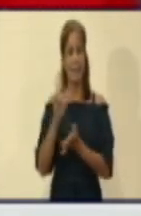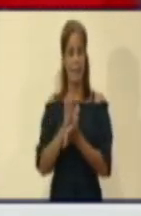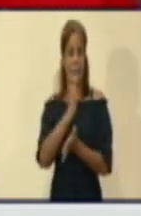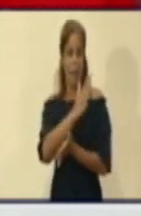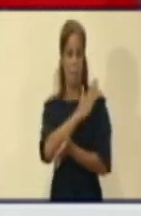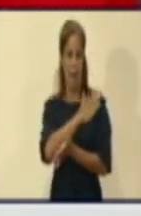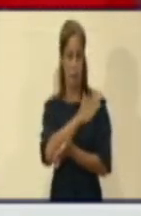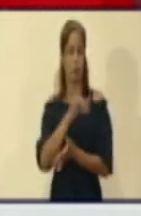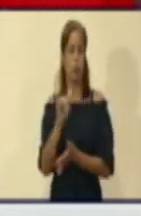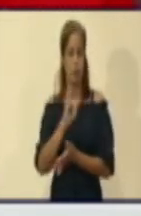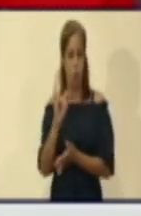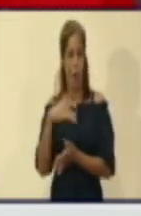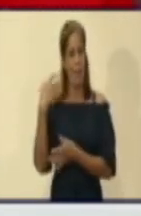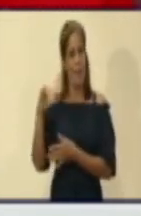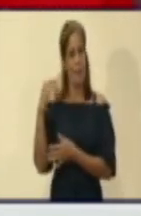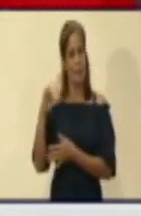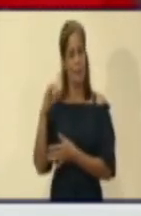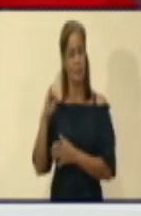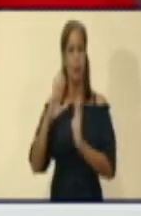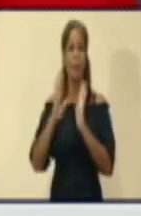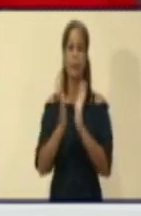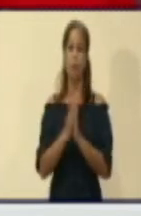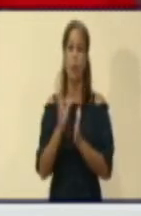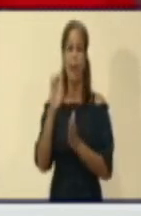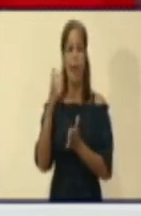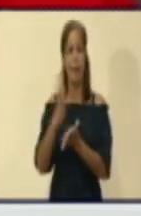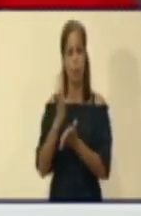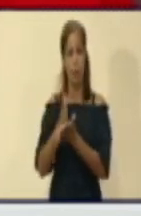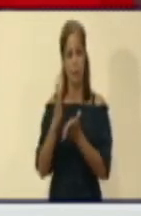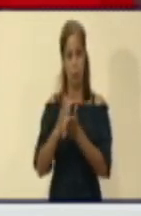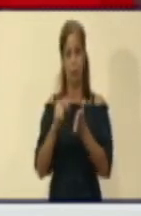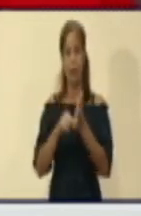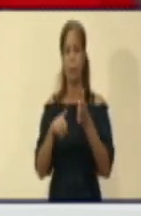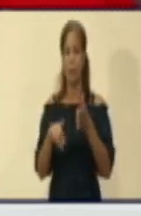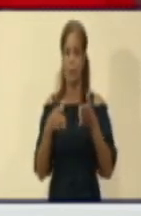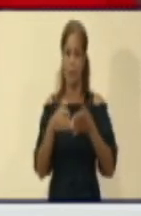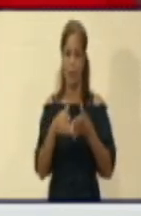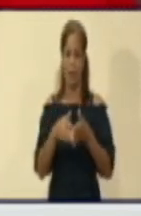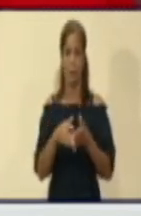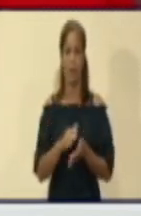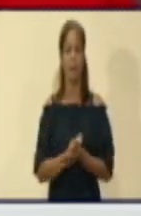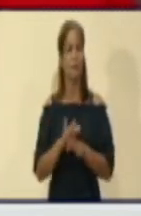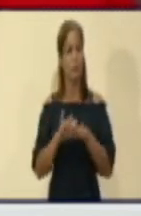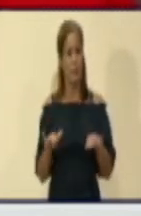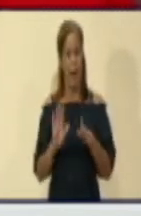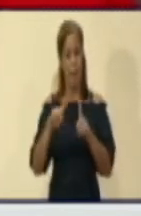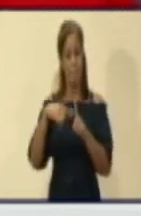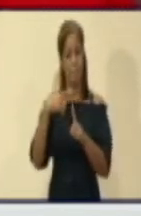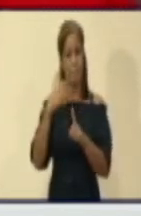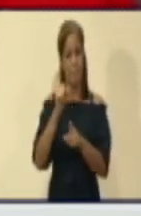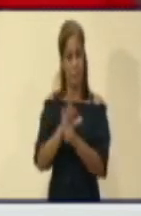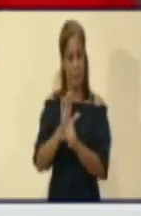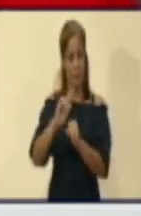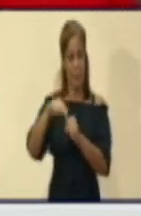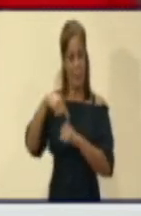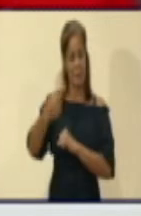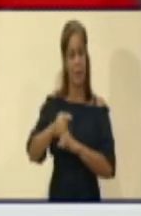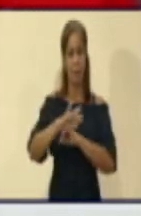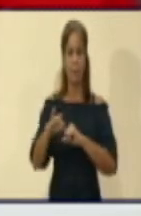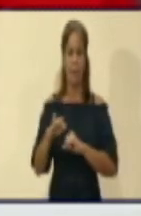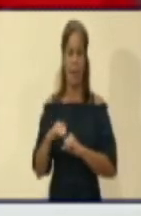consolidación también para todas las educaciones y grados. Por lo tanto, también se desconcentran mañana los 9 centros o todos los centros internos que nos quedaban